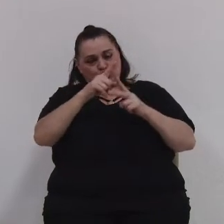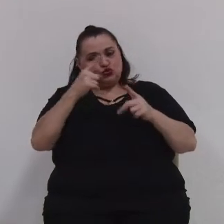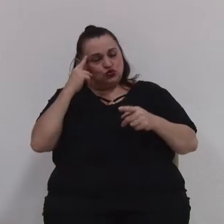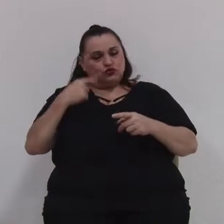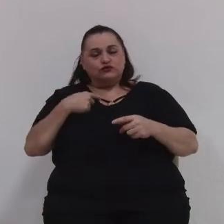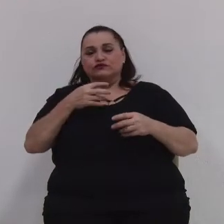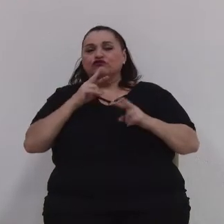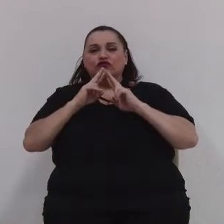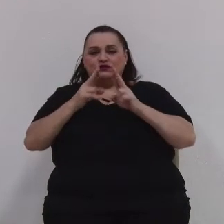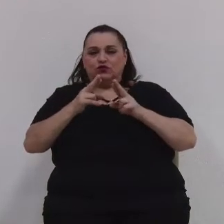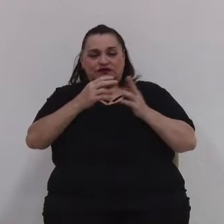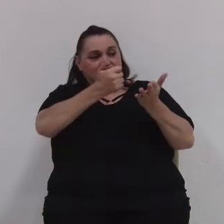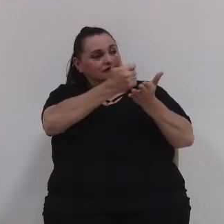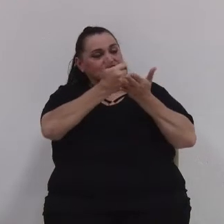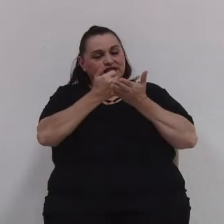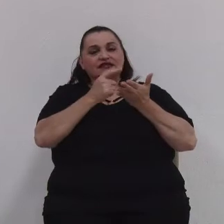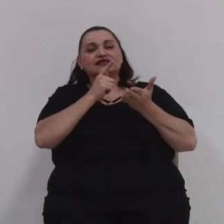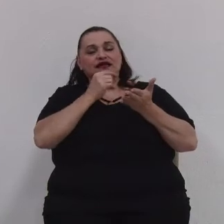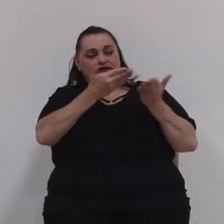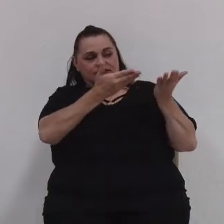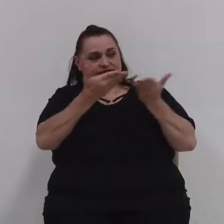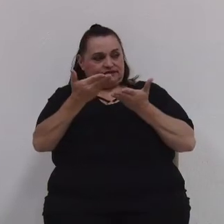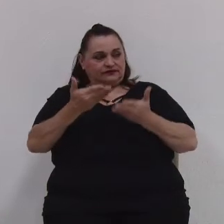quiere ayudarnos con esa respuesta?